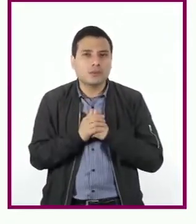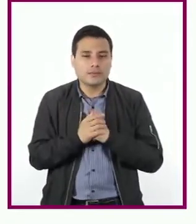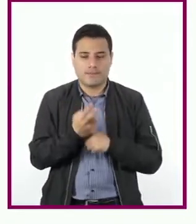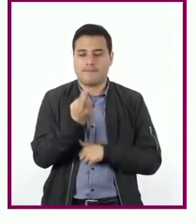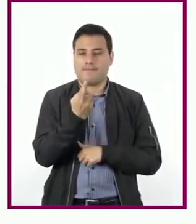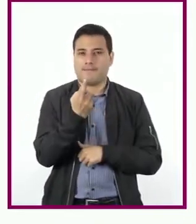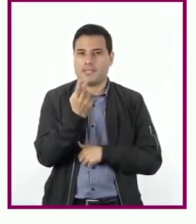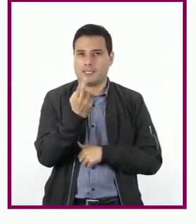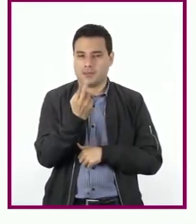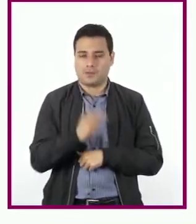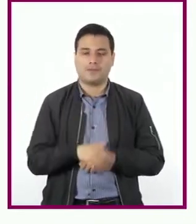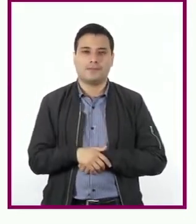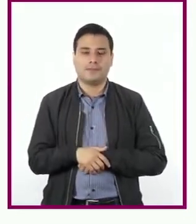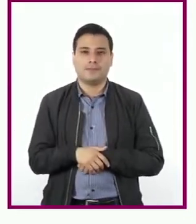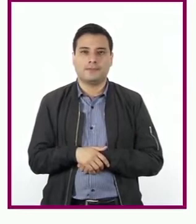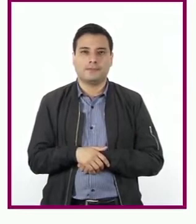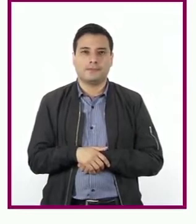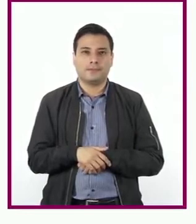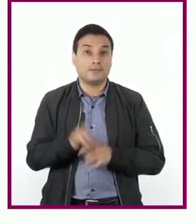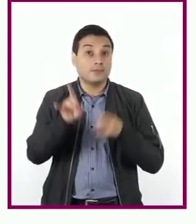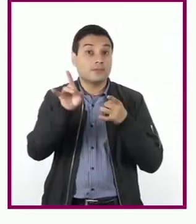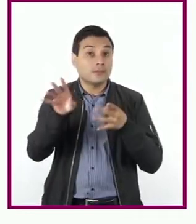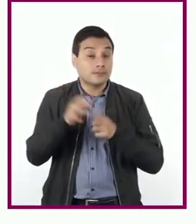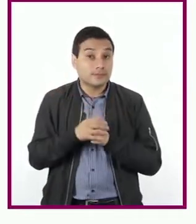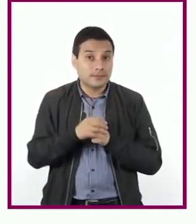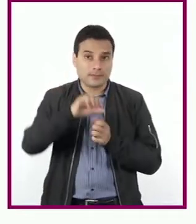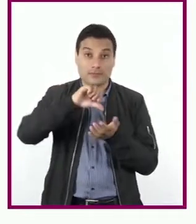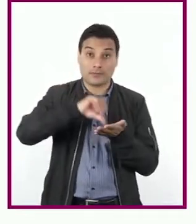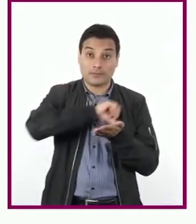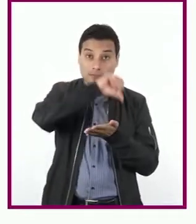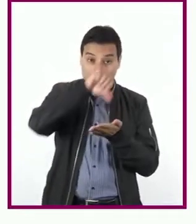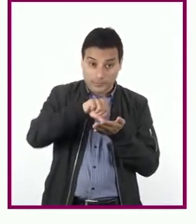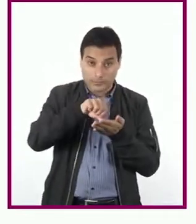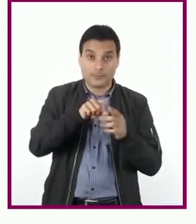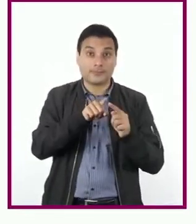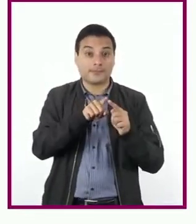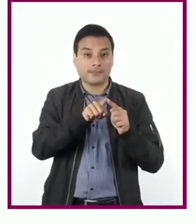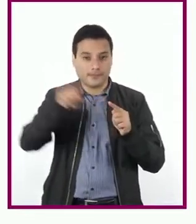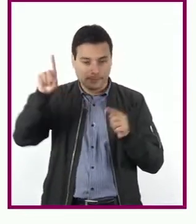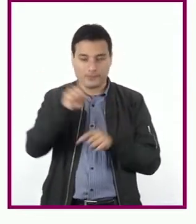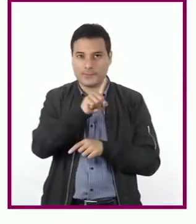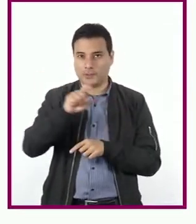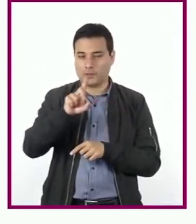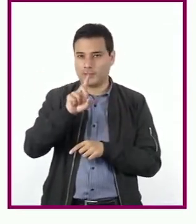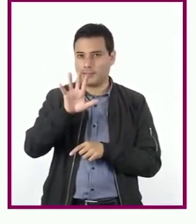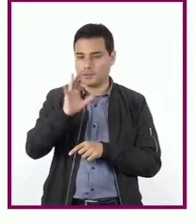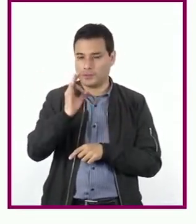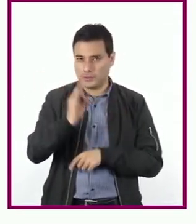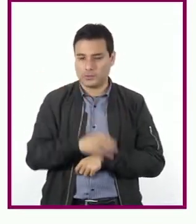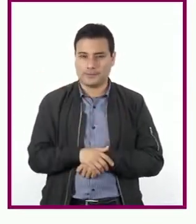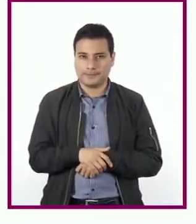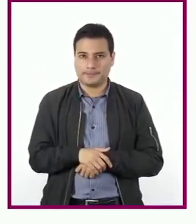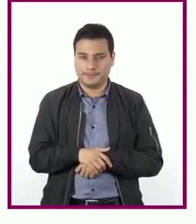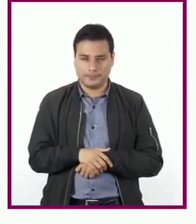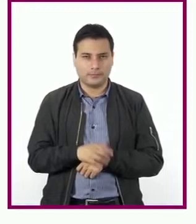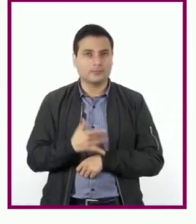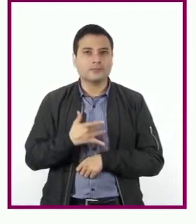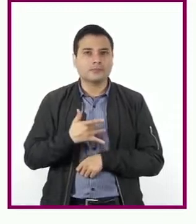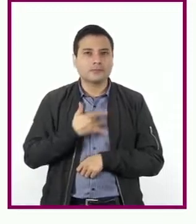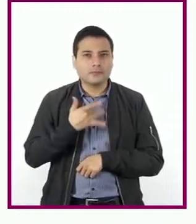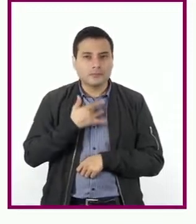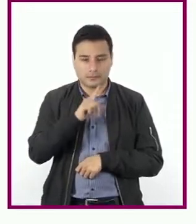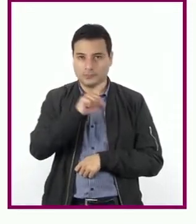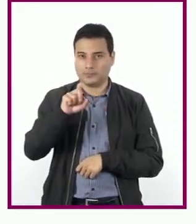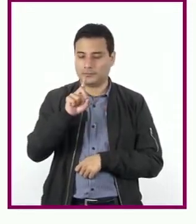25 newtons. Dirección: desde el centro del vértice hasta 135 grados. Sentido: